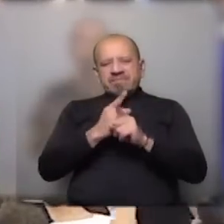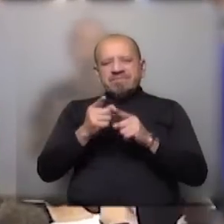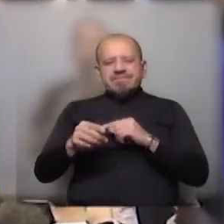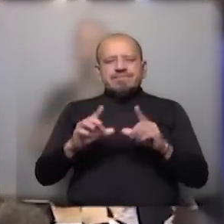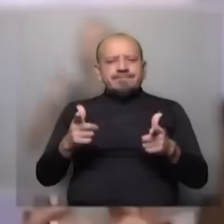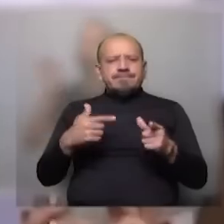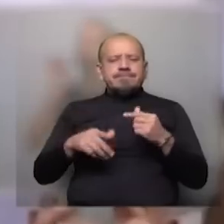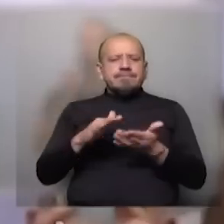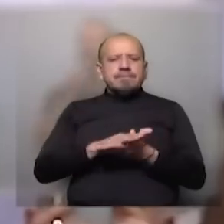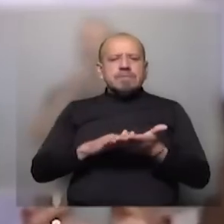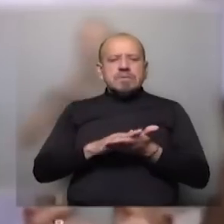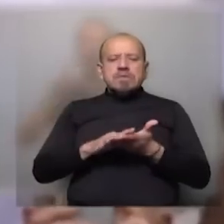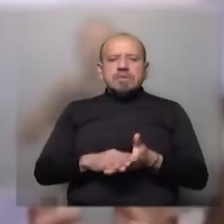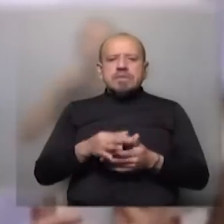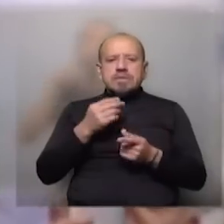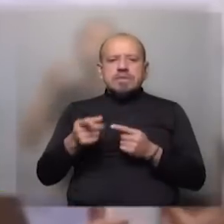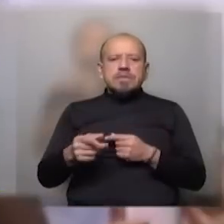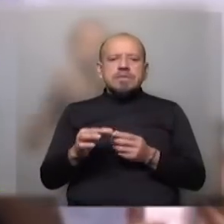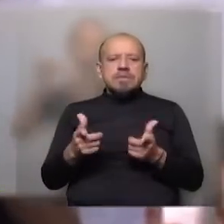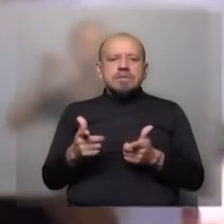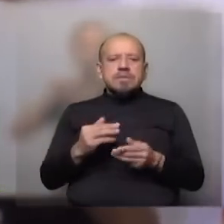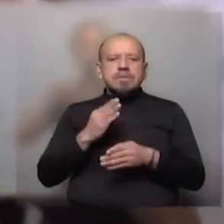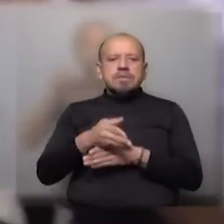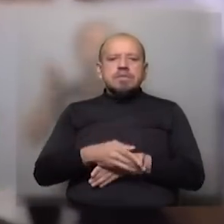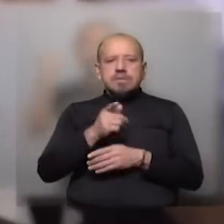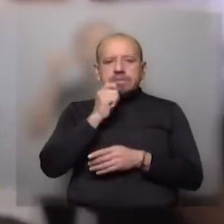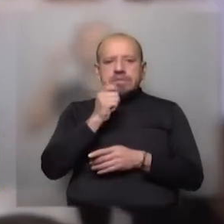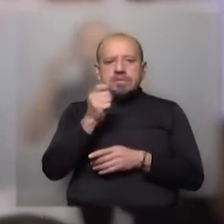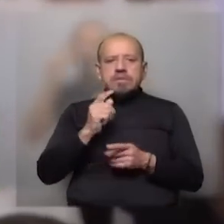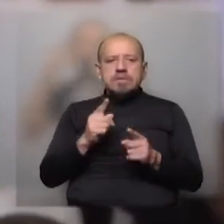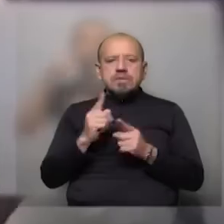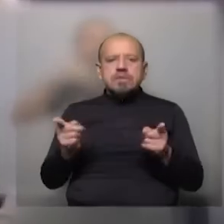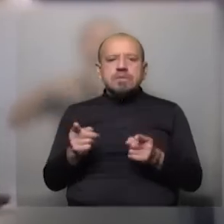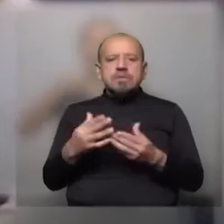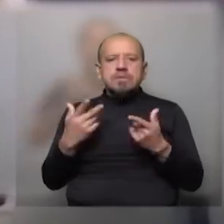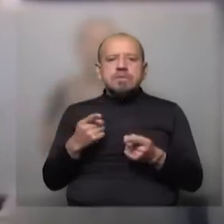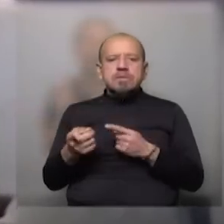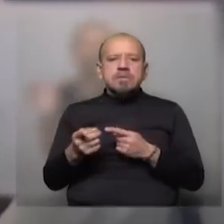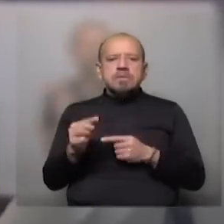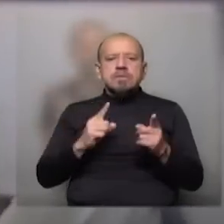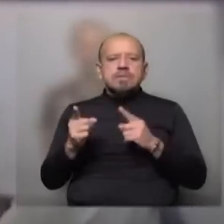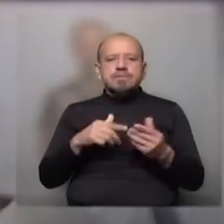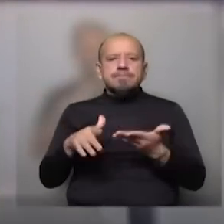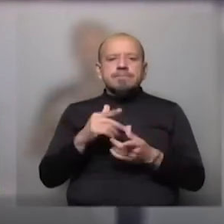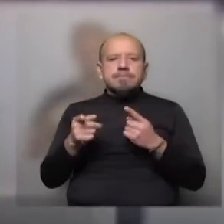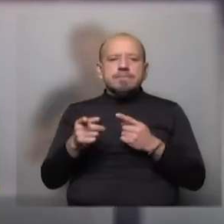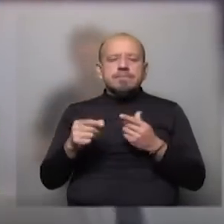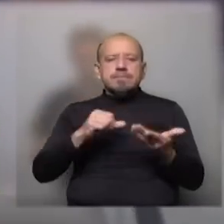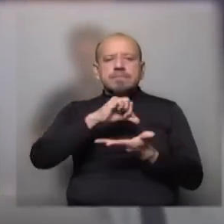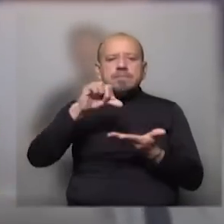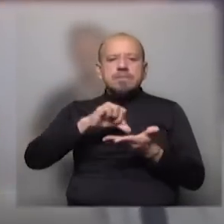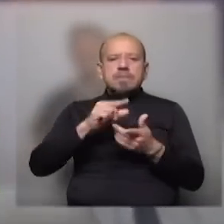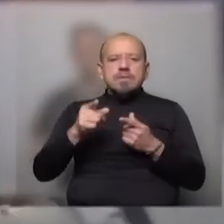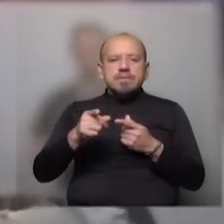aparato según sus propias palabras y al que no tuvo acceso a la prensa quería cerrar la campaña en algún lugar que simbolizar el país en el que